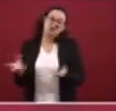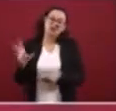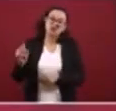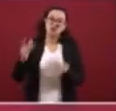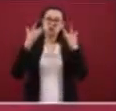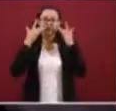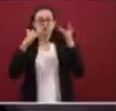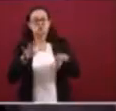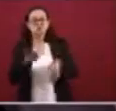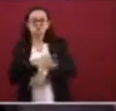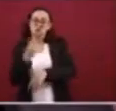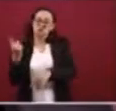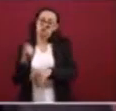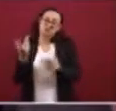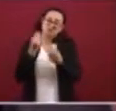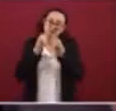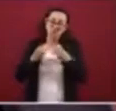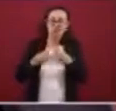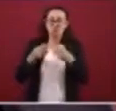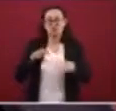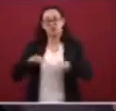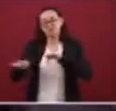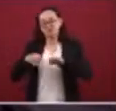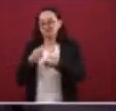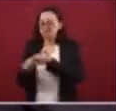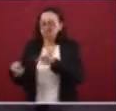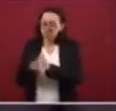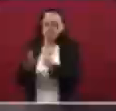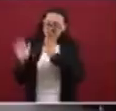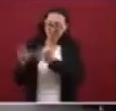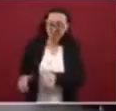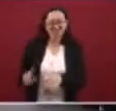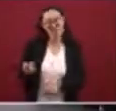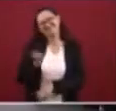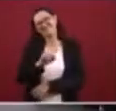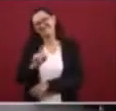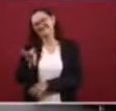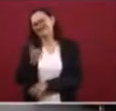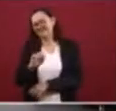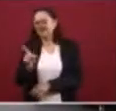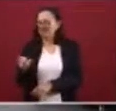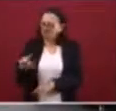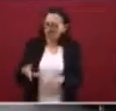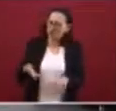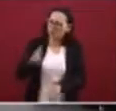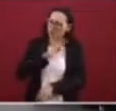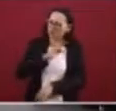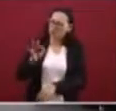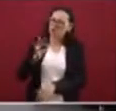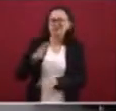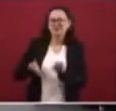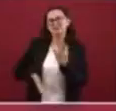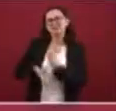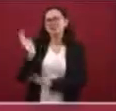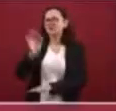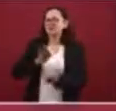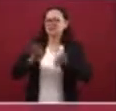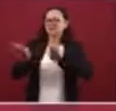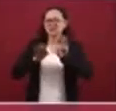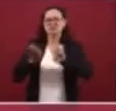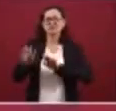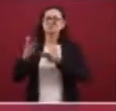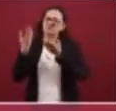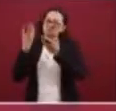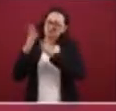es que de eso viven. No. Ellos podrían ir a trabajar a